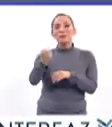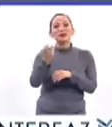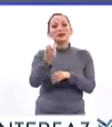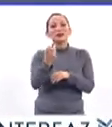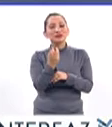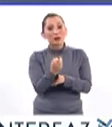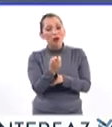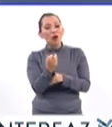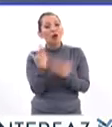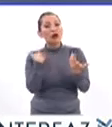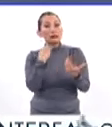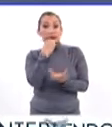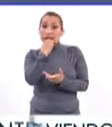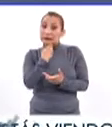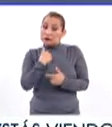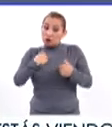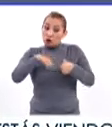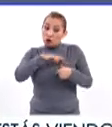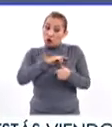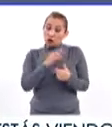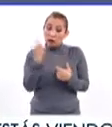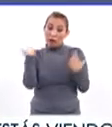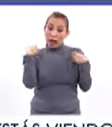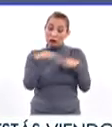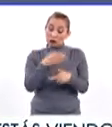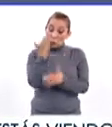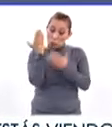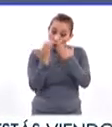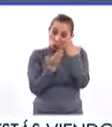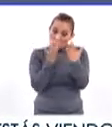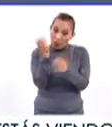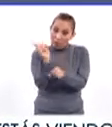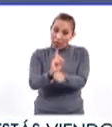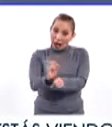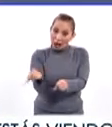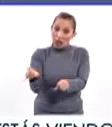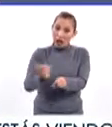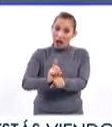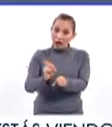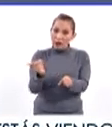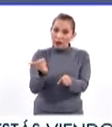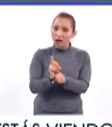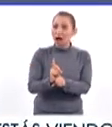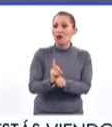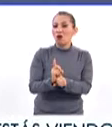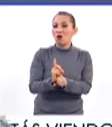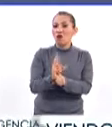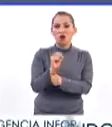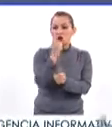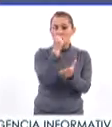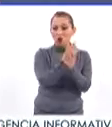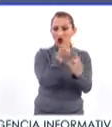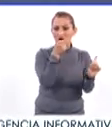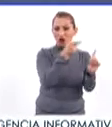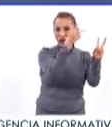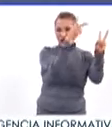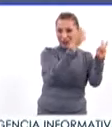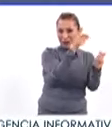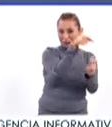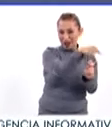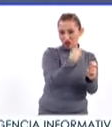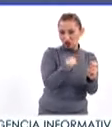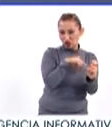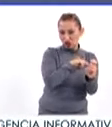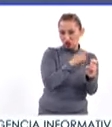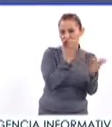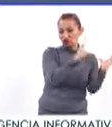manera que nos obliga a actualizarnos día con día. Y no solamente en los campos de los contenidos que nos